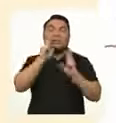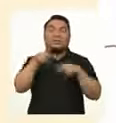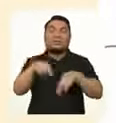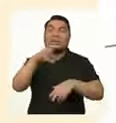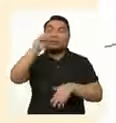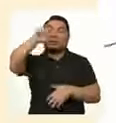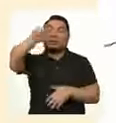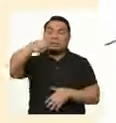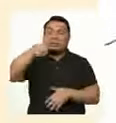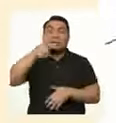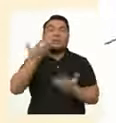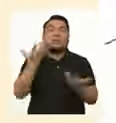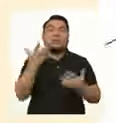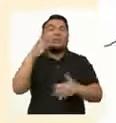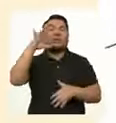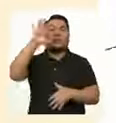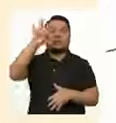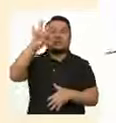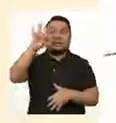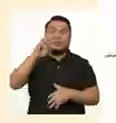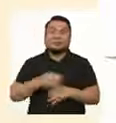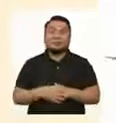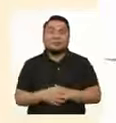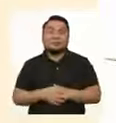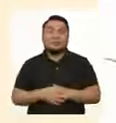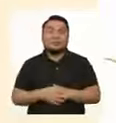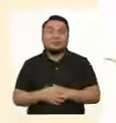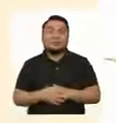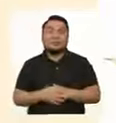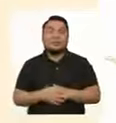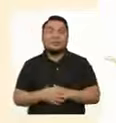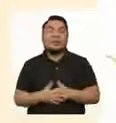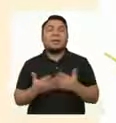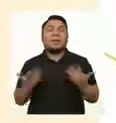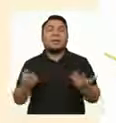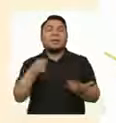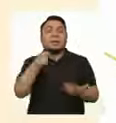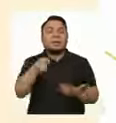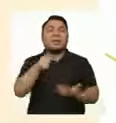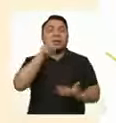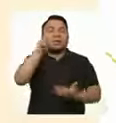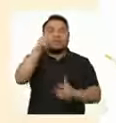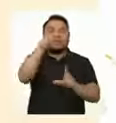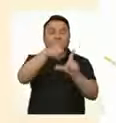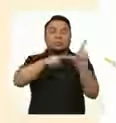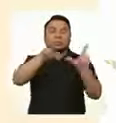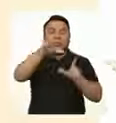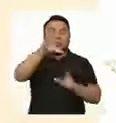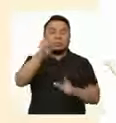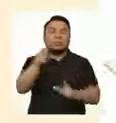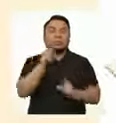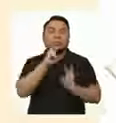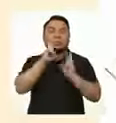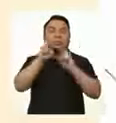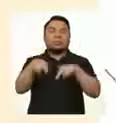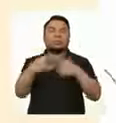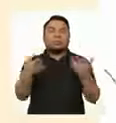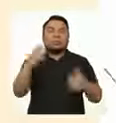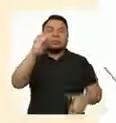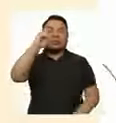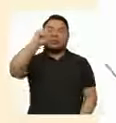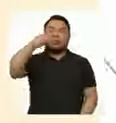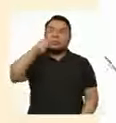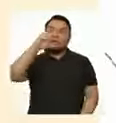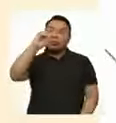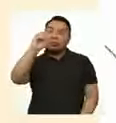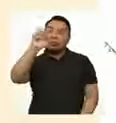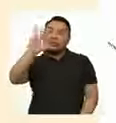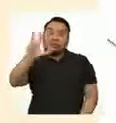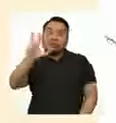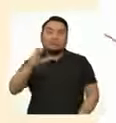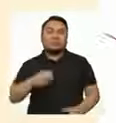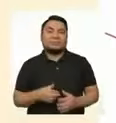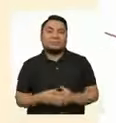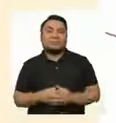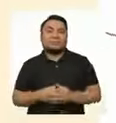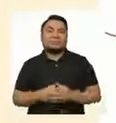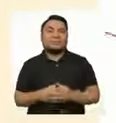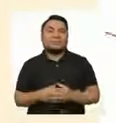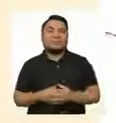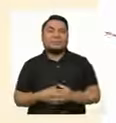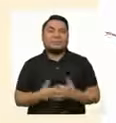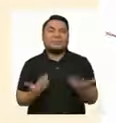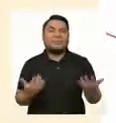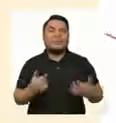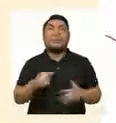como resultado 0,07 centésimas. 1 entre 30, teniendo como resultado 0,03